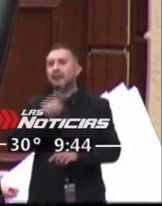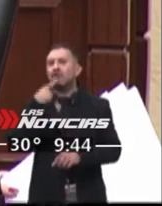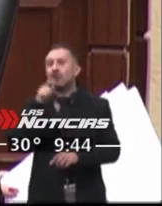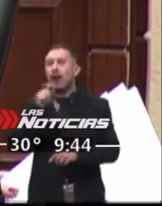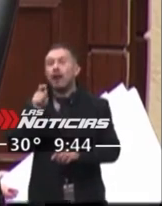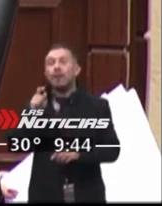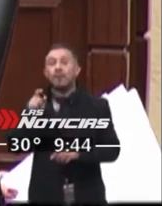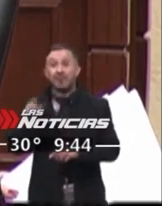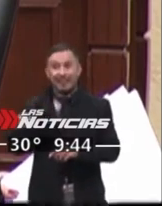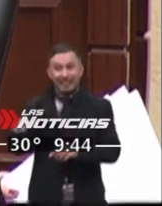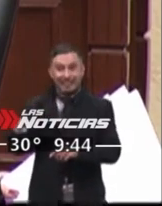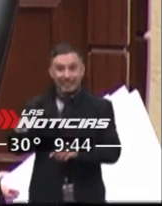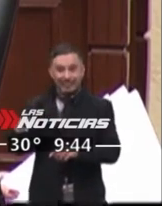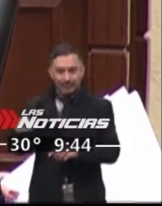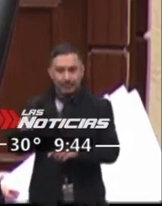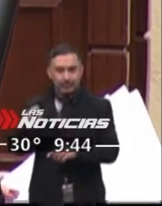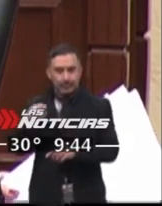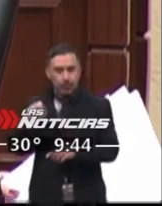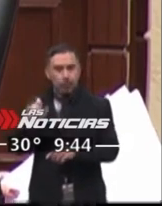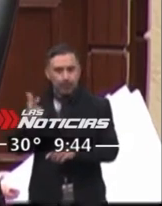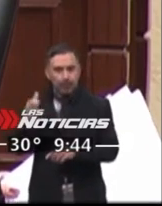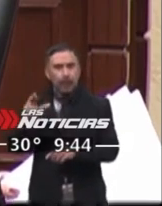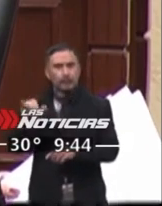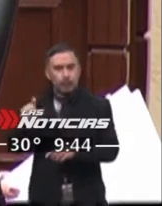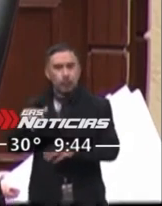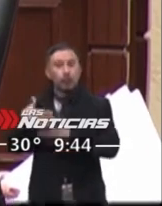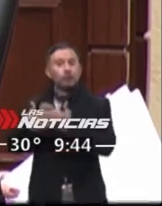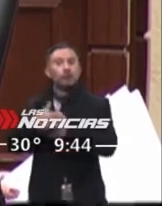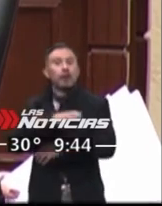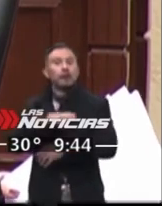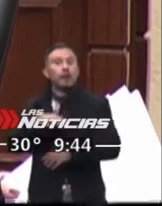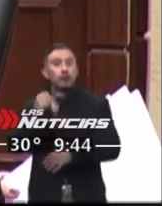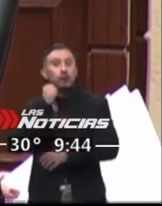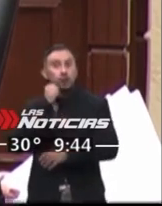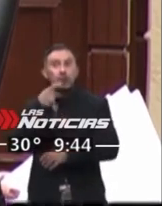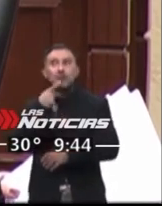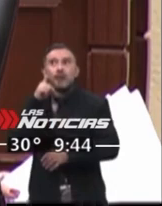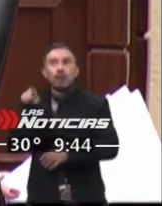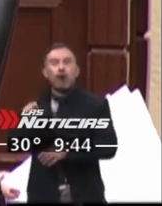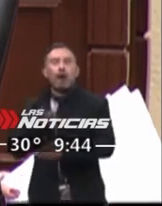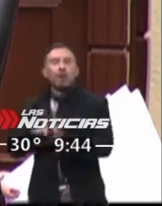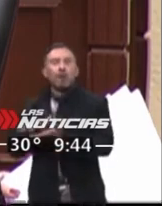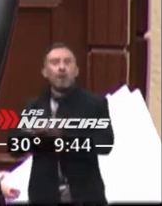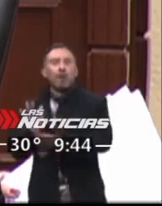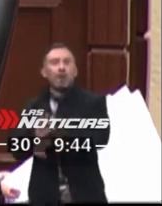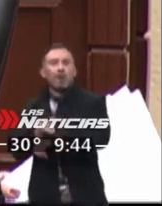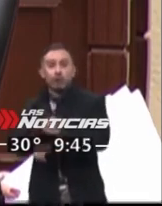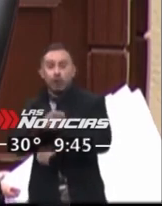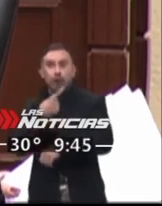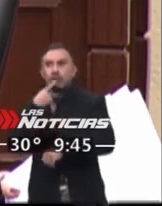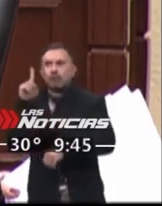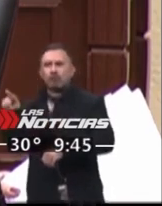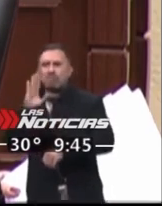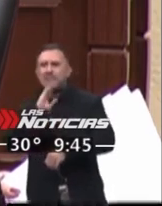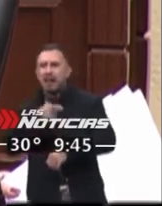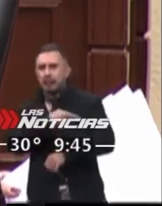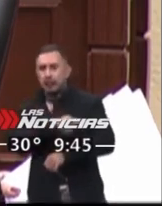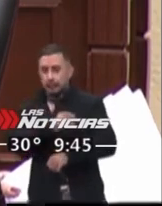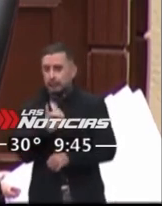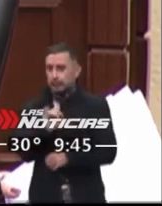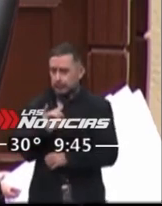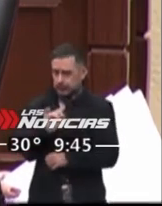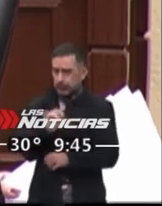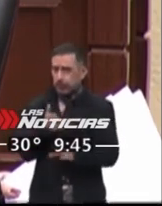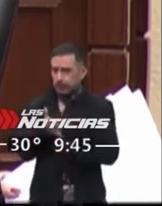sino al zar al oriente en esa financiera y a la fiscalía general de la república a ver aquí podía